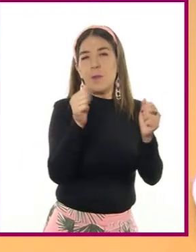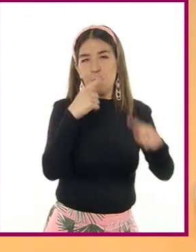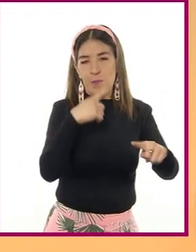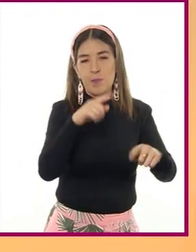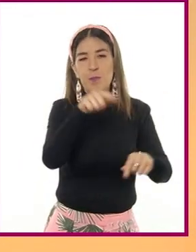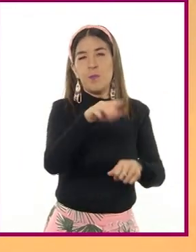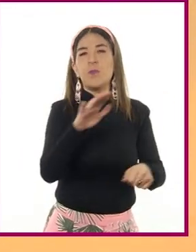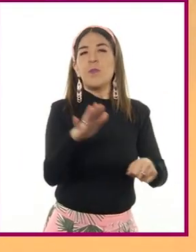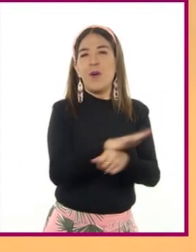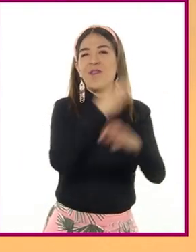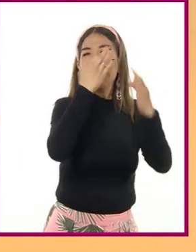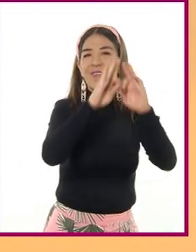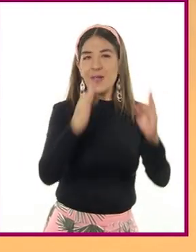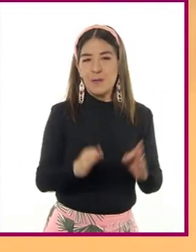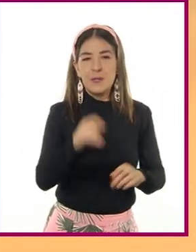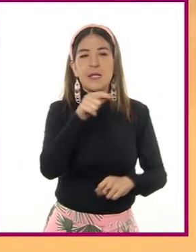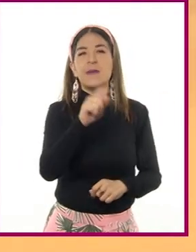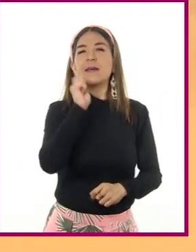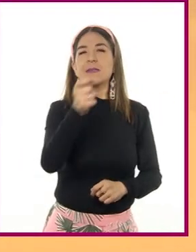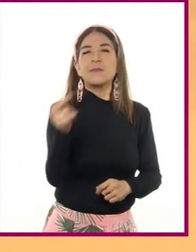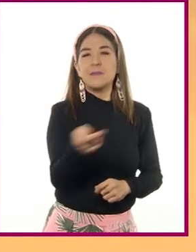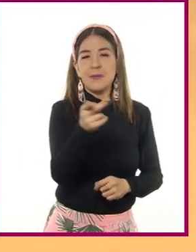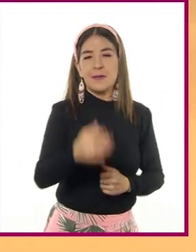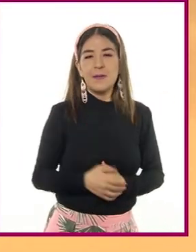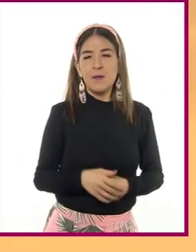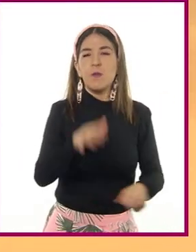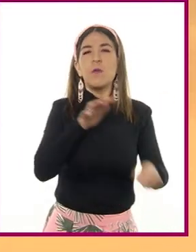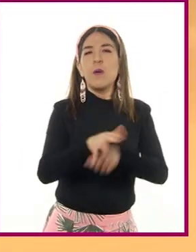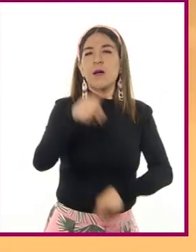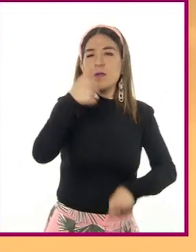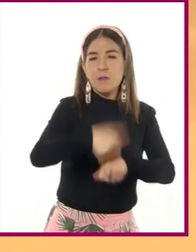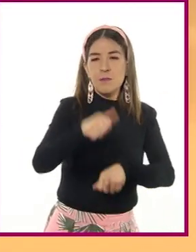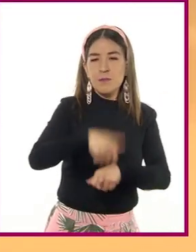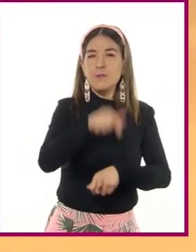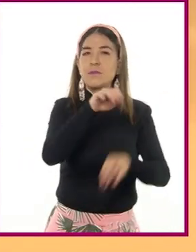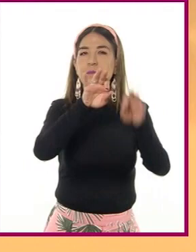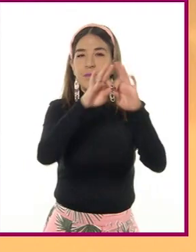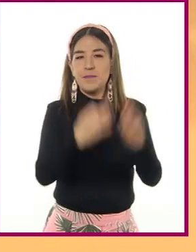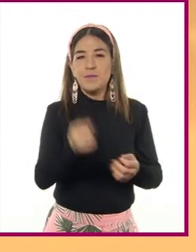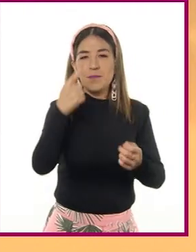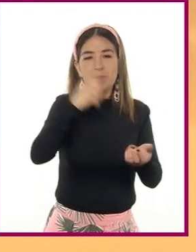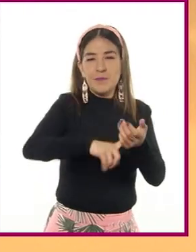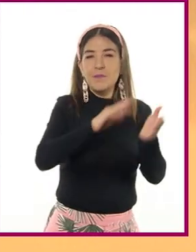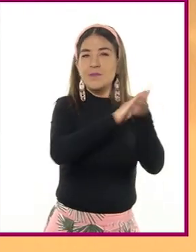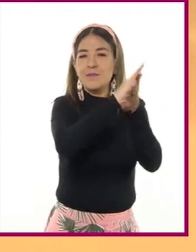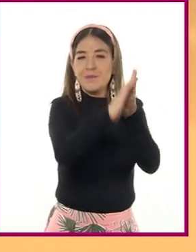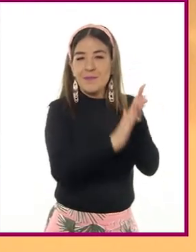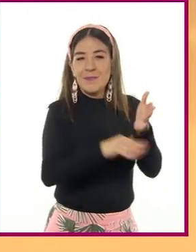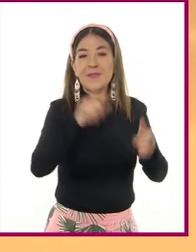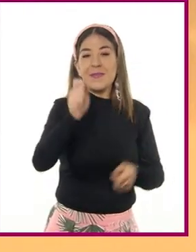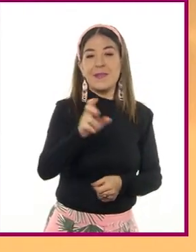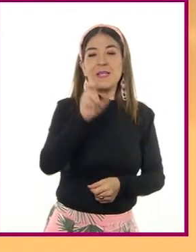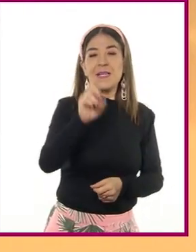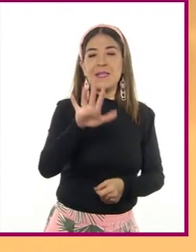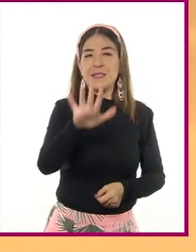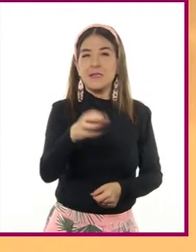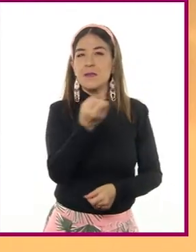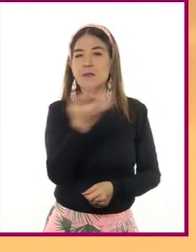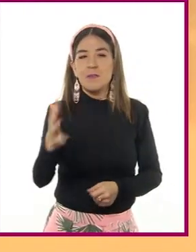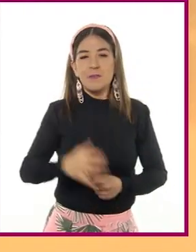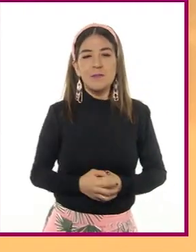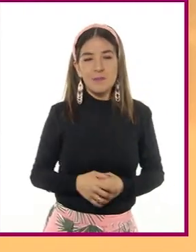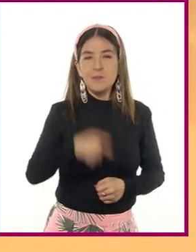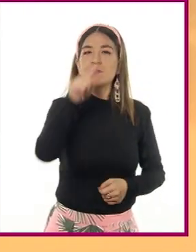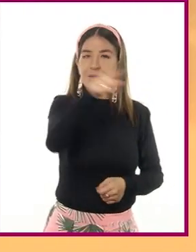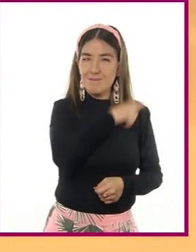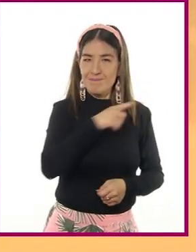Y en este caso la pregunta es, ¿qué número de figura tendrá un perímetro de 35 unidades?